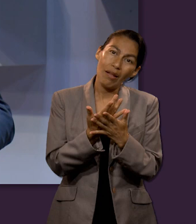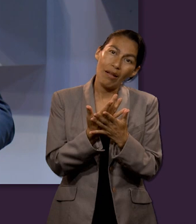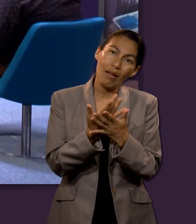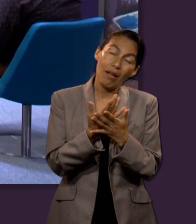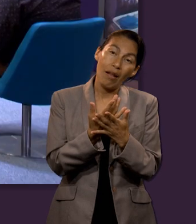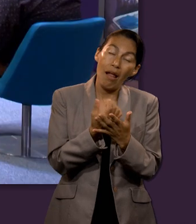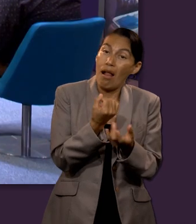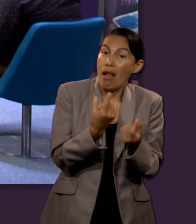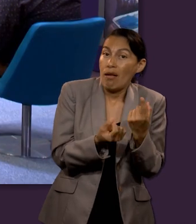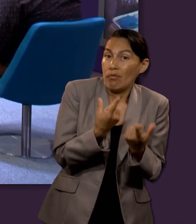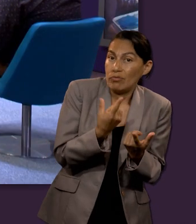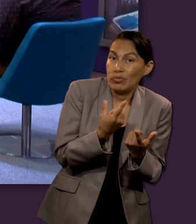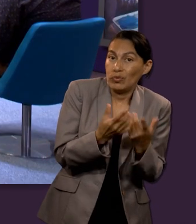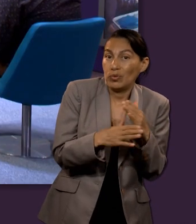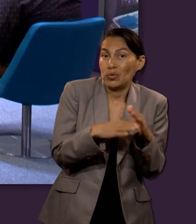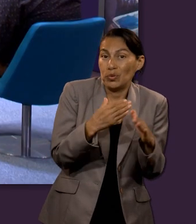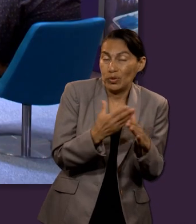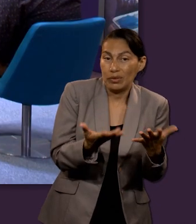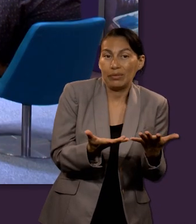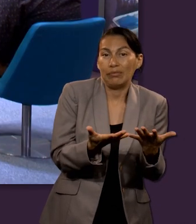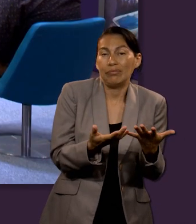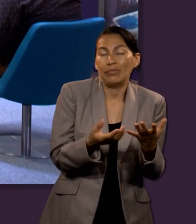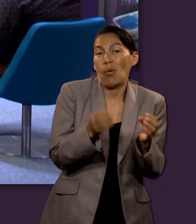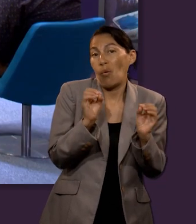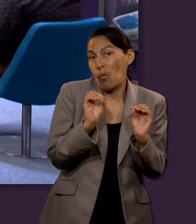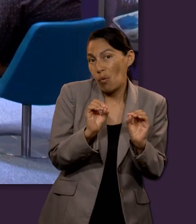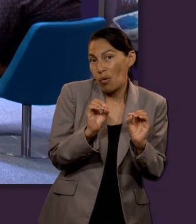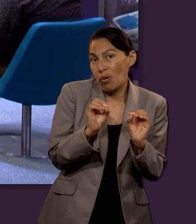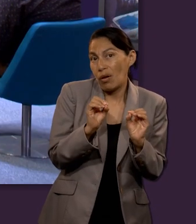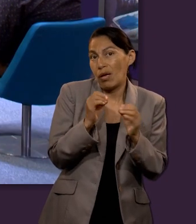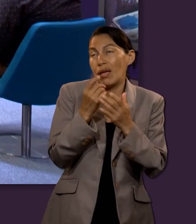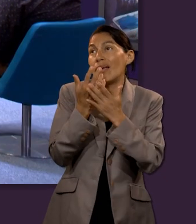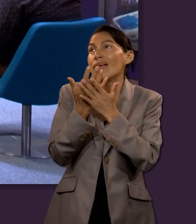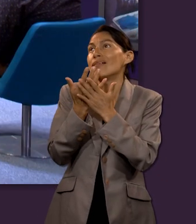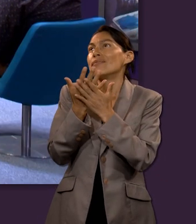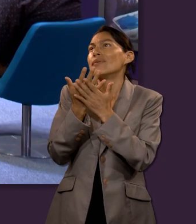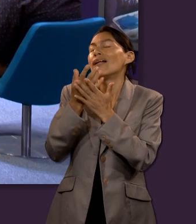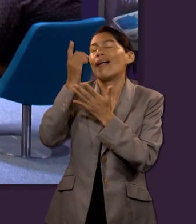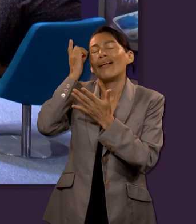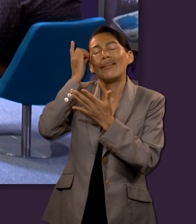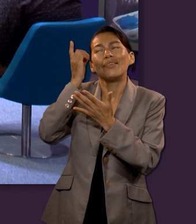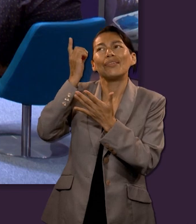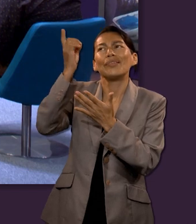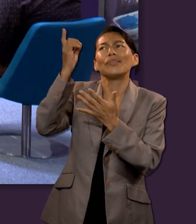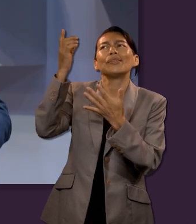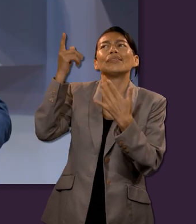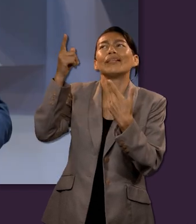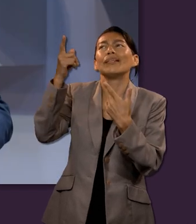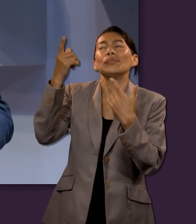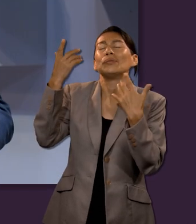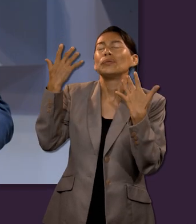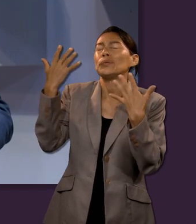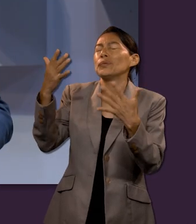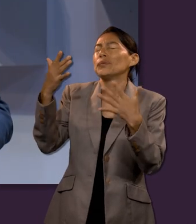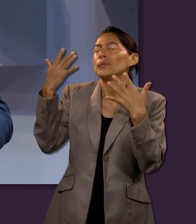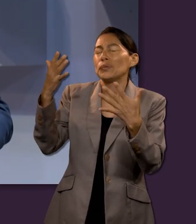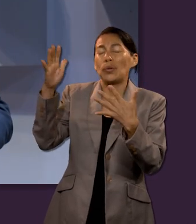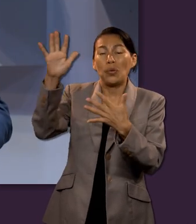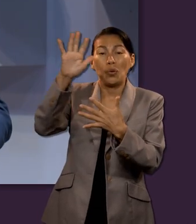en una cosa o en las cosas o esperar en aquel en este caso en dios